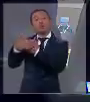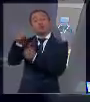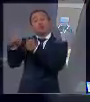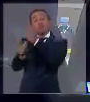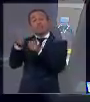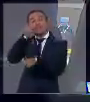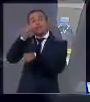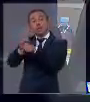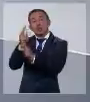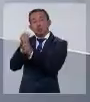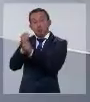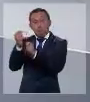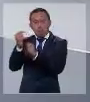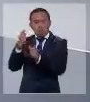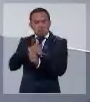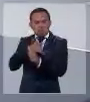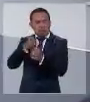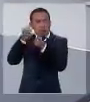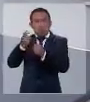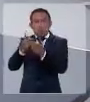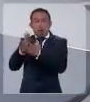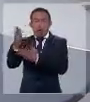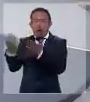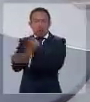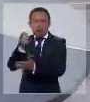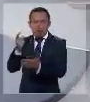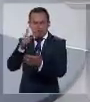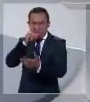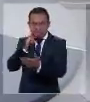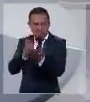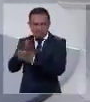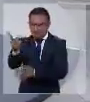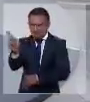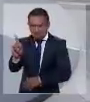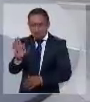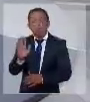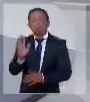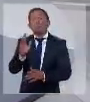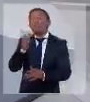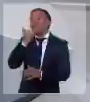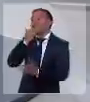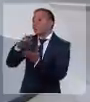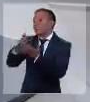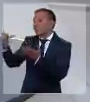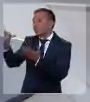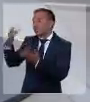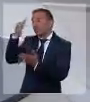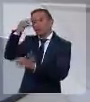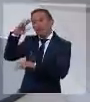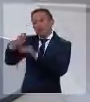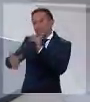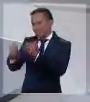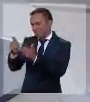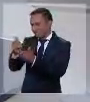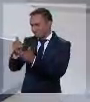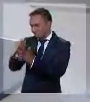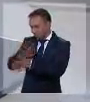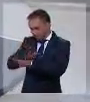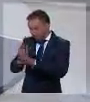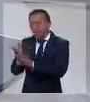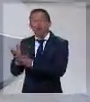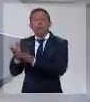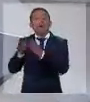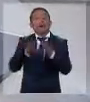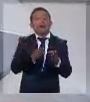gracias, no va a ganar. Gracias, candidato. ¿Alguna otra réplica que quisieran usar su tiempo? Leonardo Vaz. Bueno, pues vamos ahora con usted,